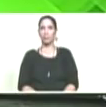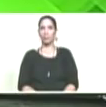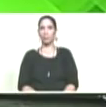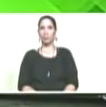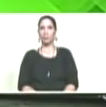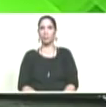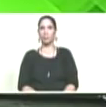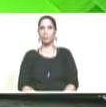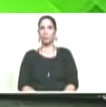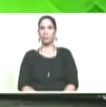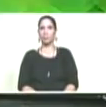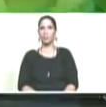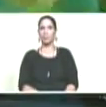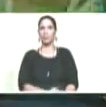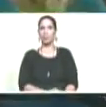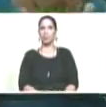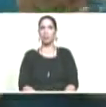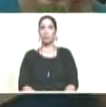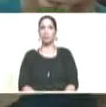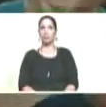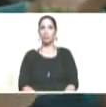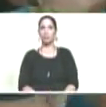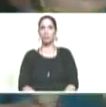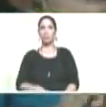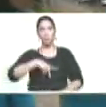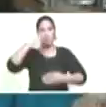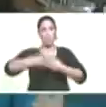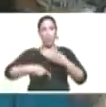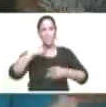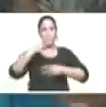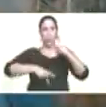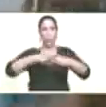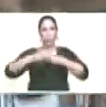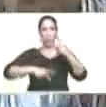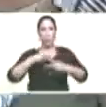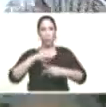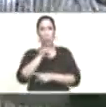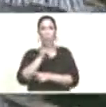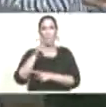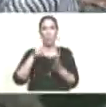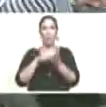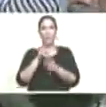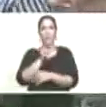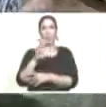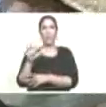caras para hacer el plan productivo 2025.